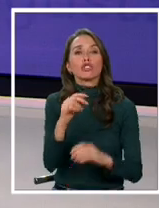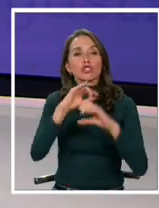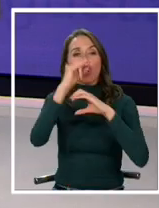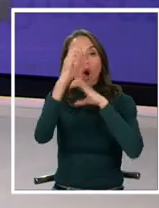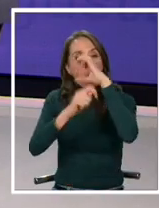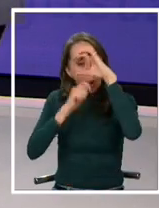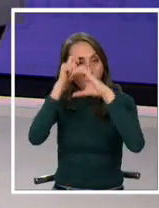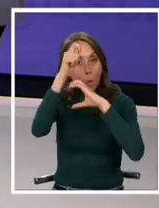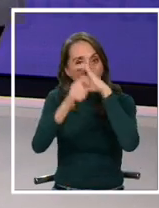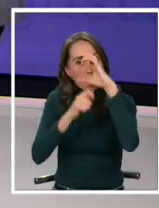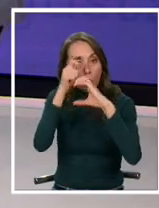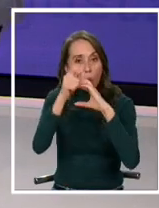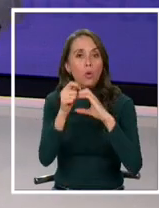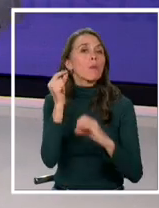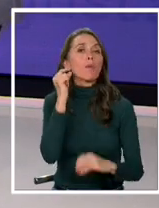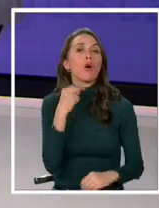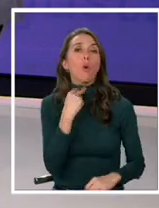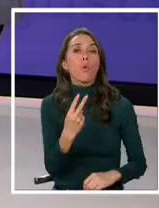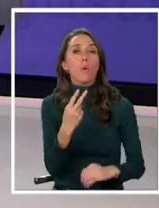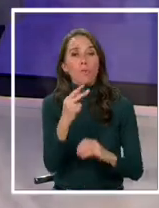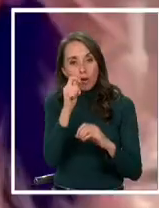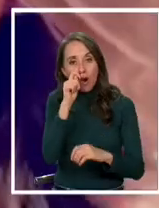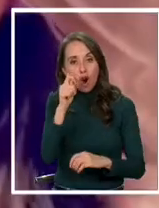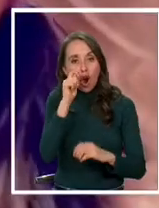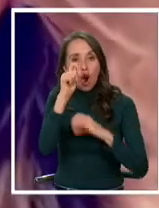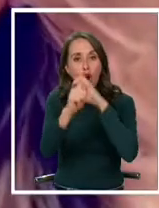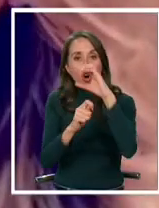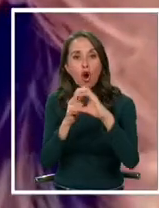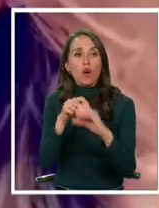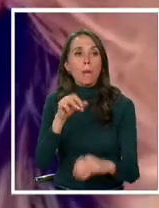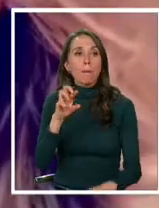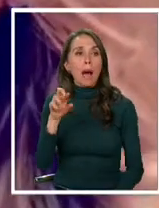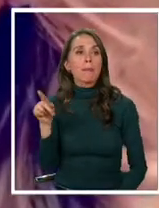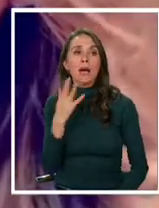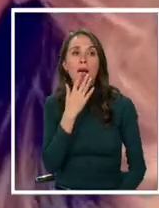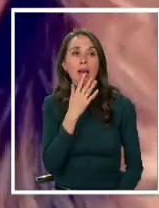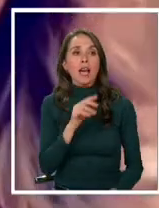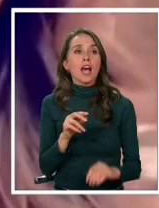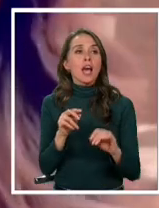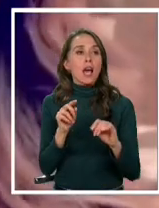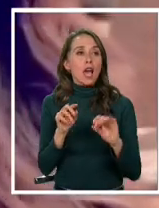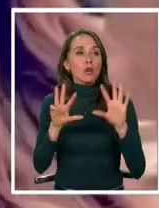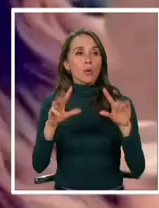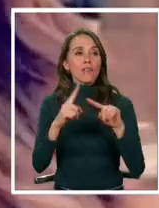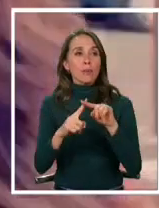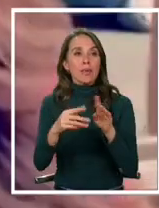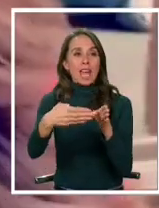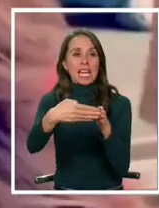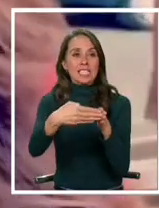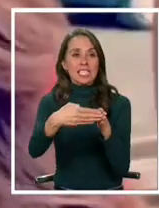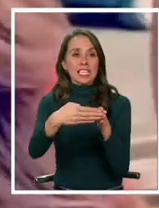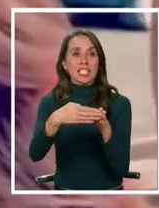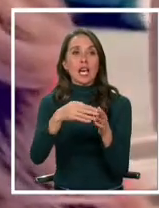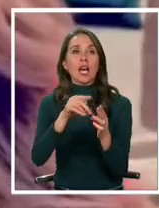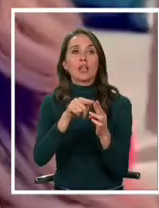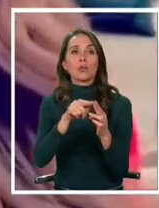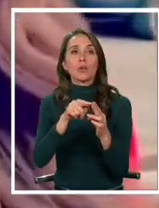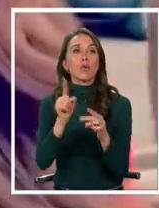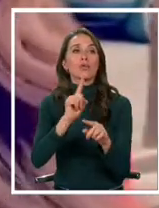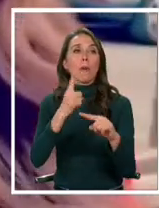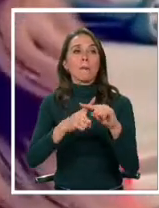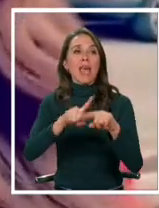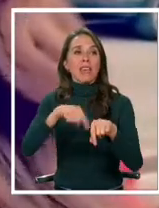mujer que pone la voz de Google m escuchemos video las 99:30 en el de la esquina adelanta la media